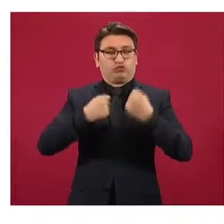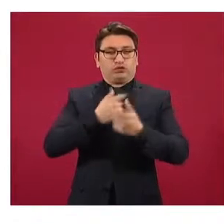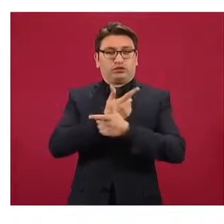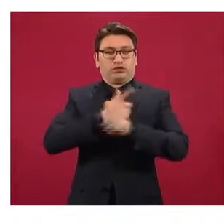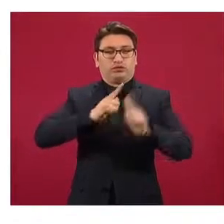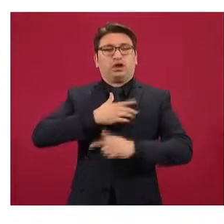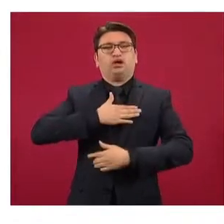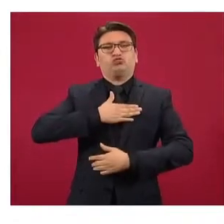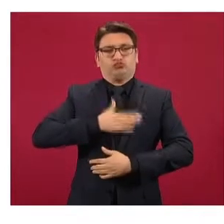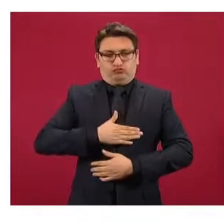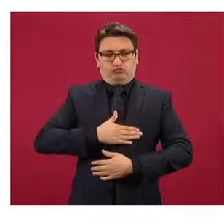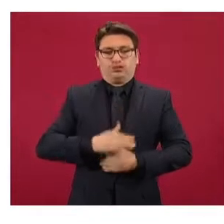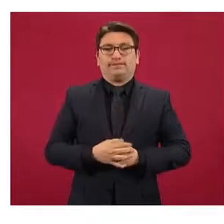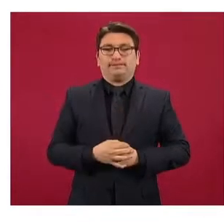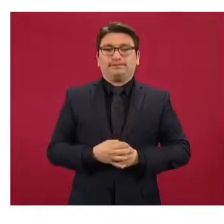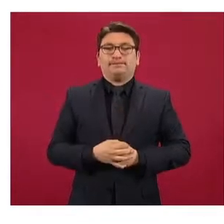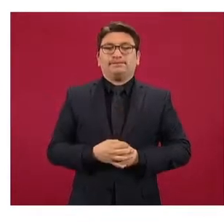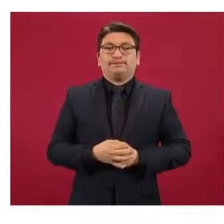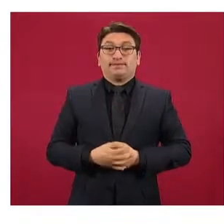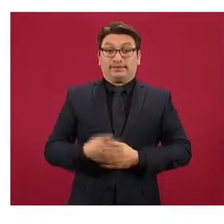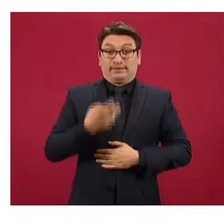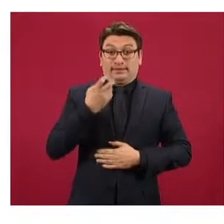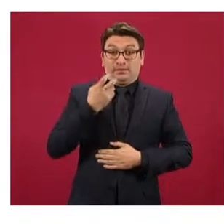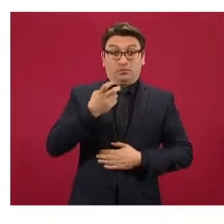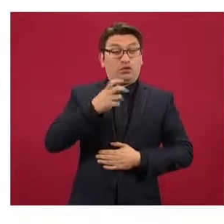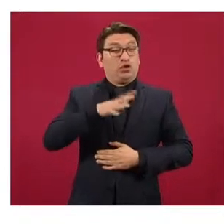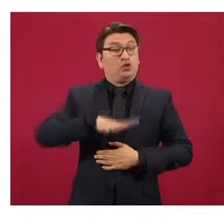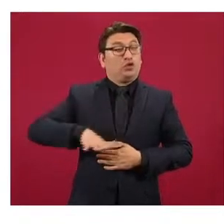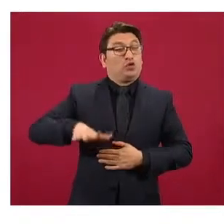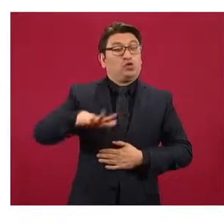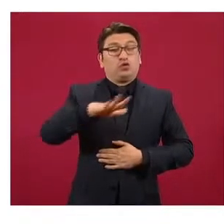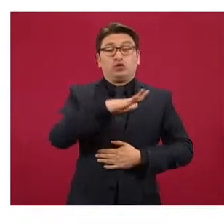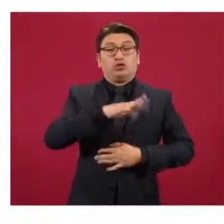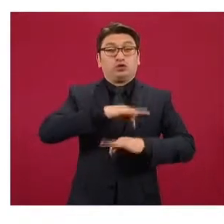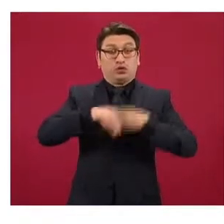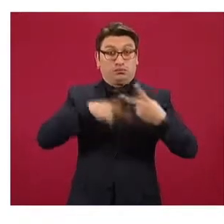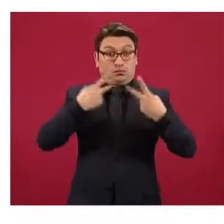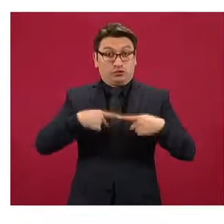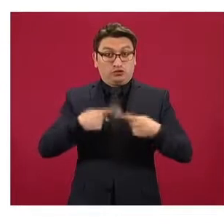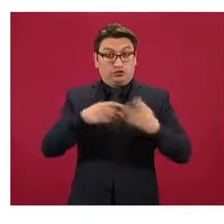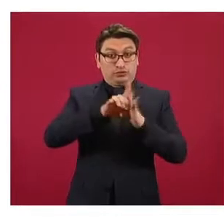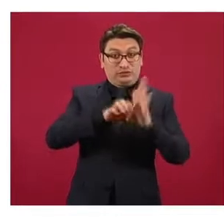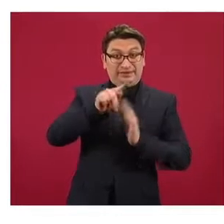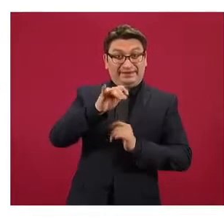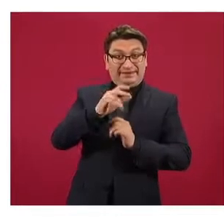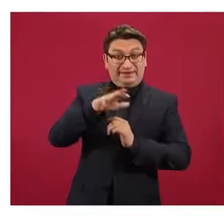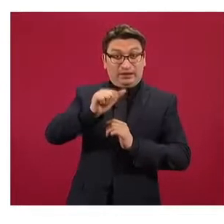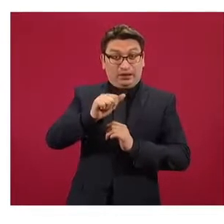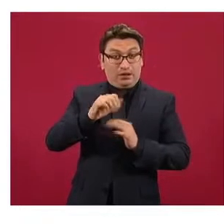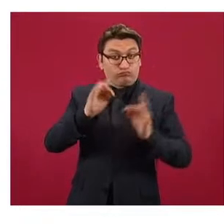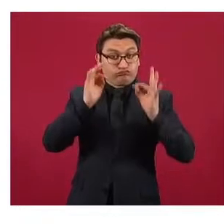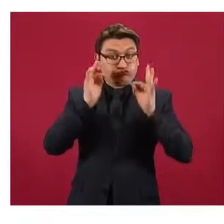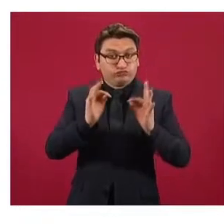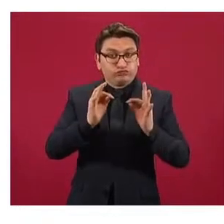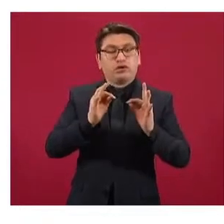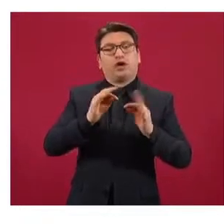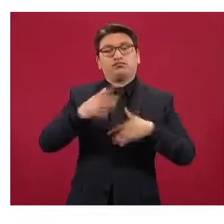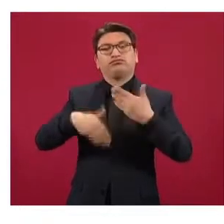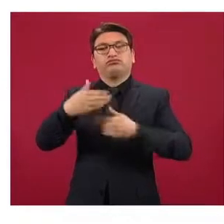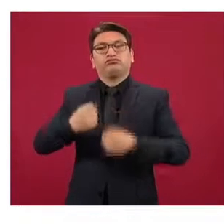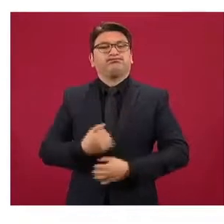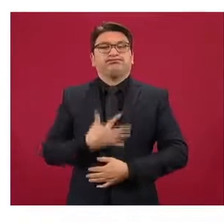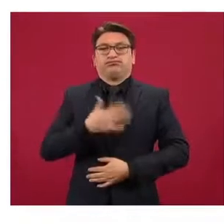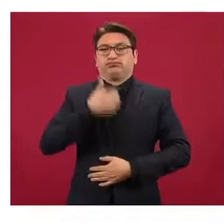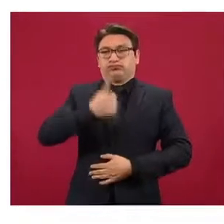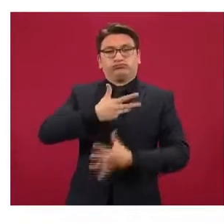justas. Mientras más se extiende en la sociedad el sentido ético, mayores serán el bienestar y la armonía social. Habrá